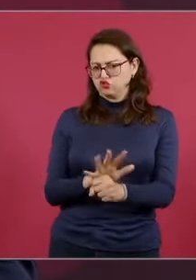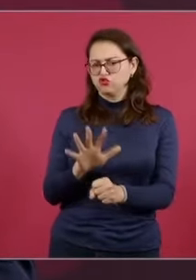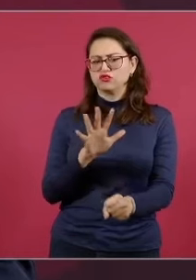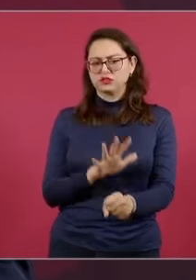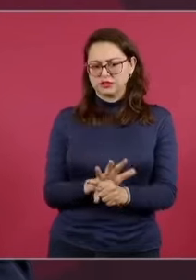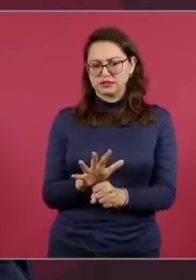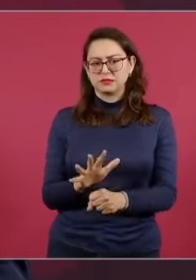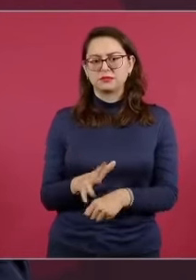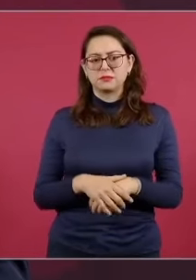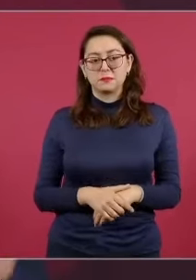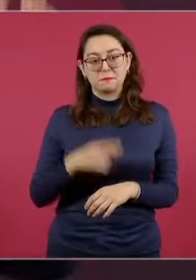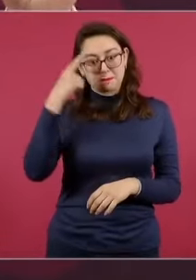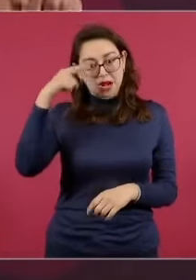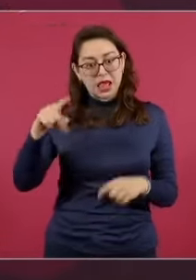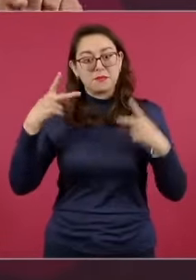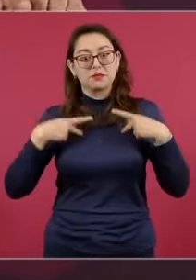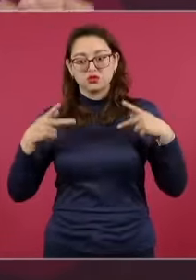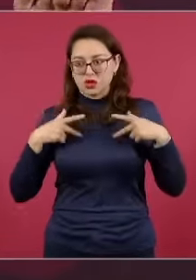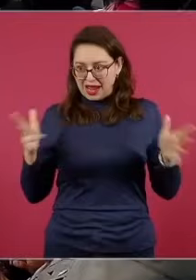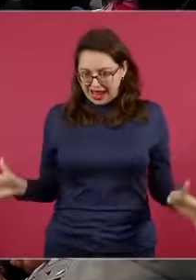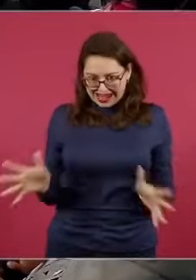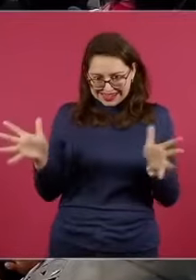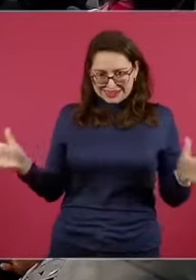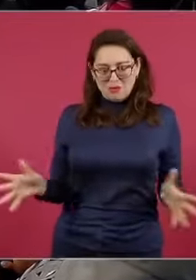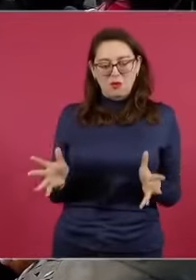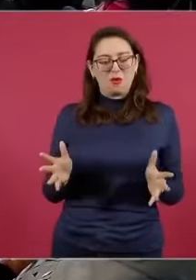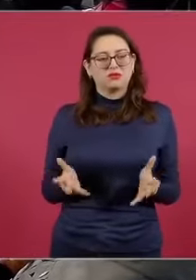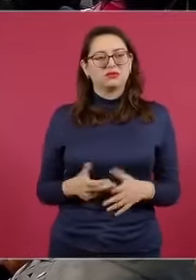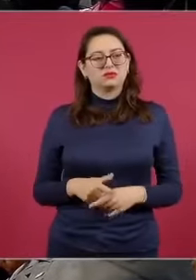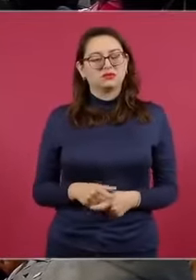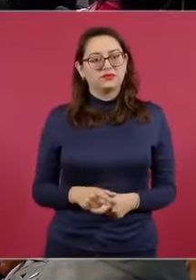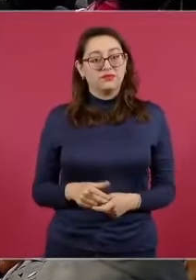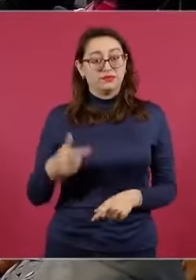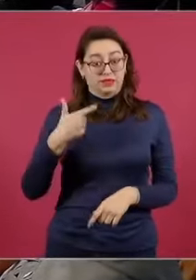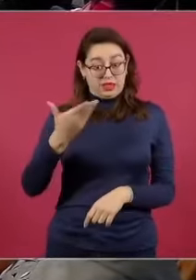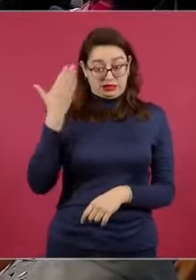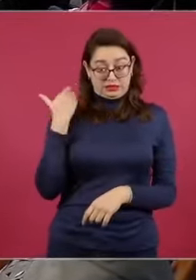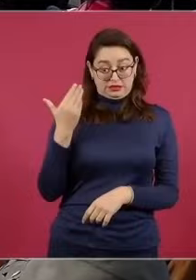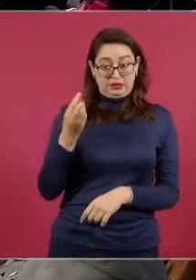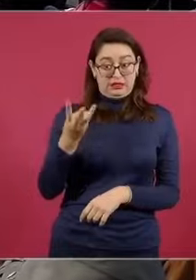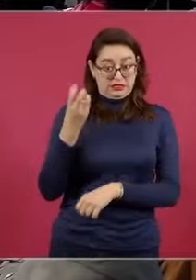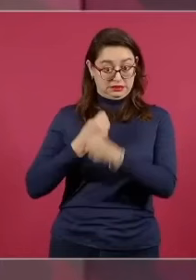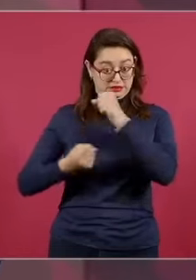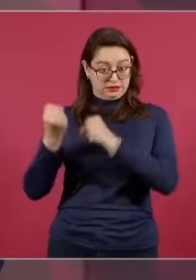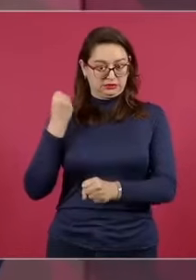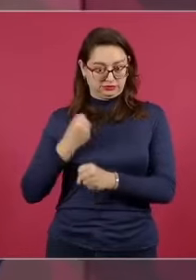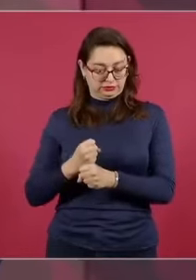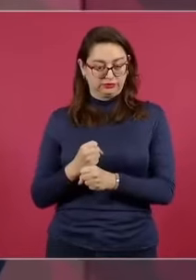Para que así se animen, porque cuando apliqué y